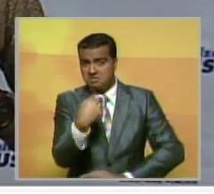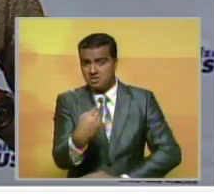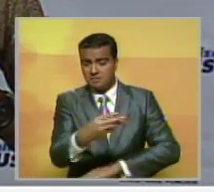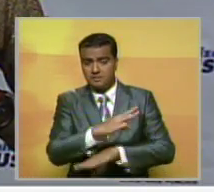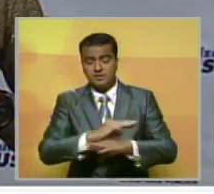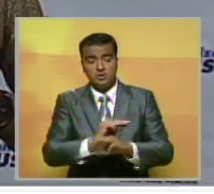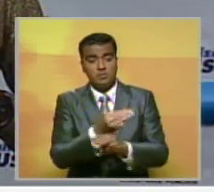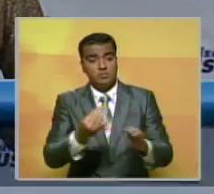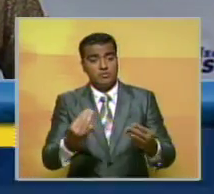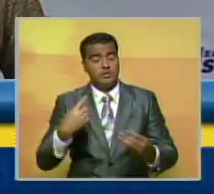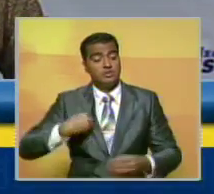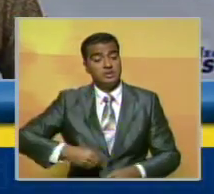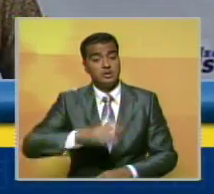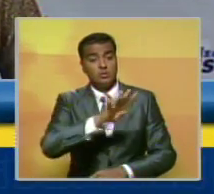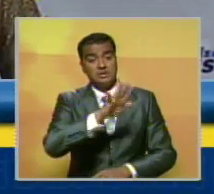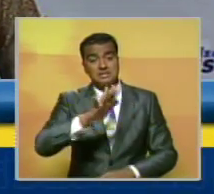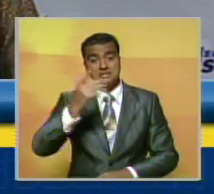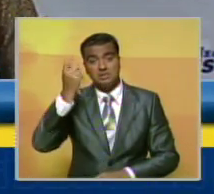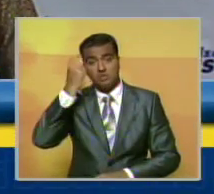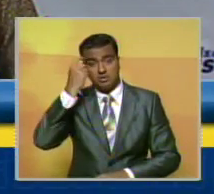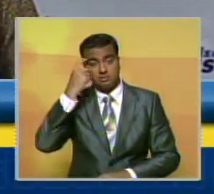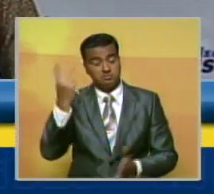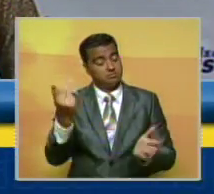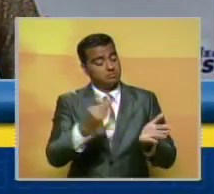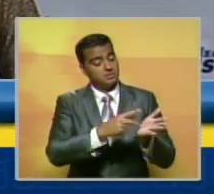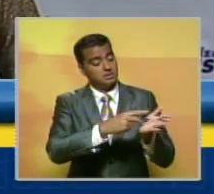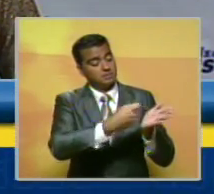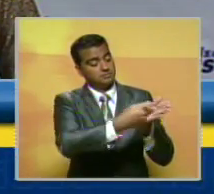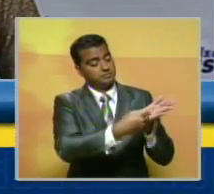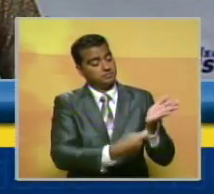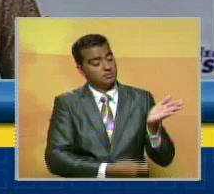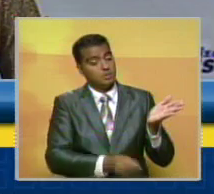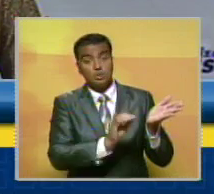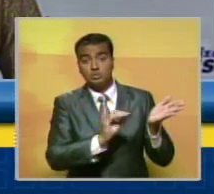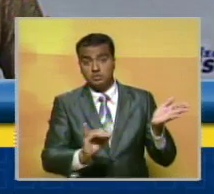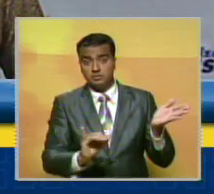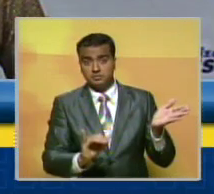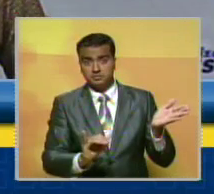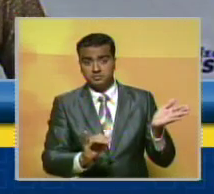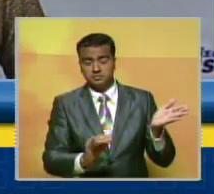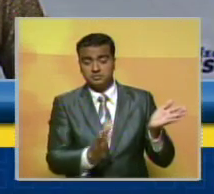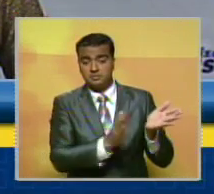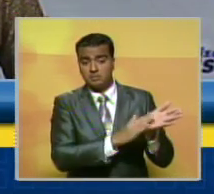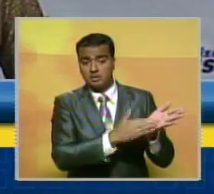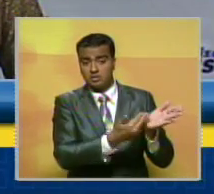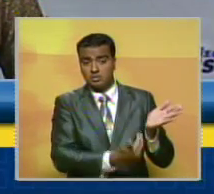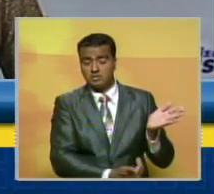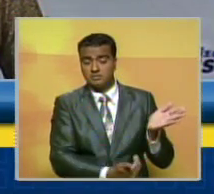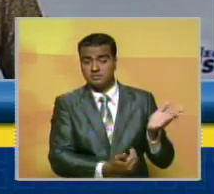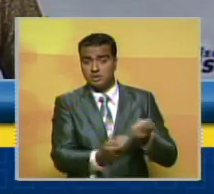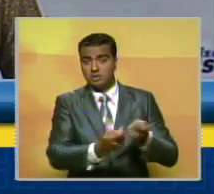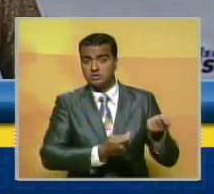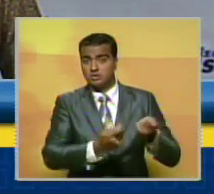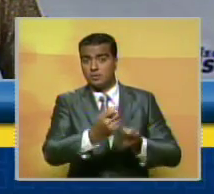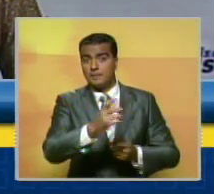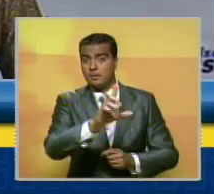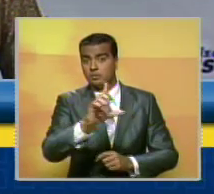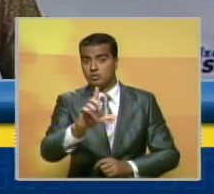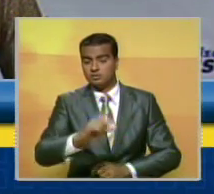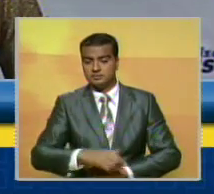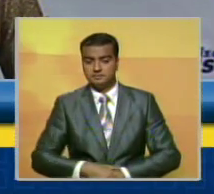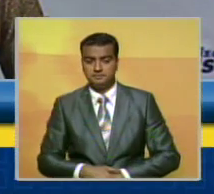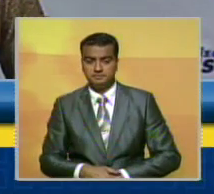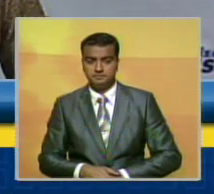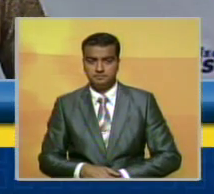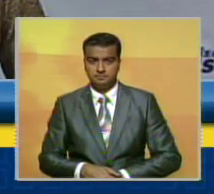Ministerio Público cuenta con 45 días para presentar un acto conclusivo a propósito del caso del Coordinador Nacional de Voluntad